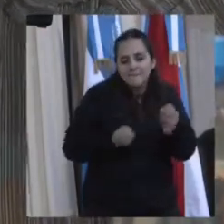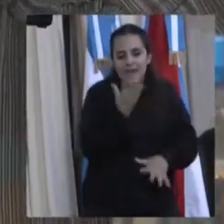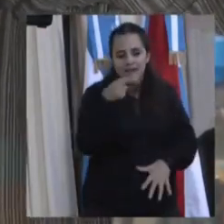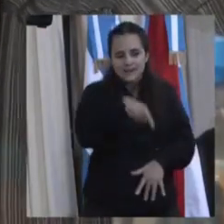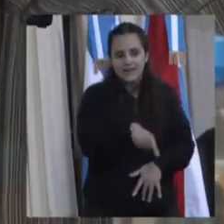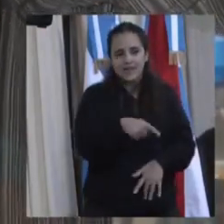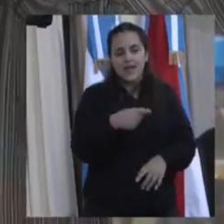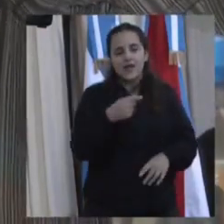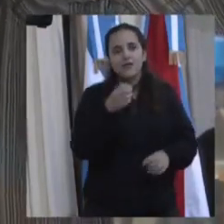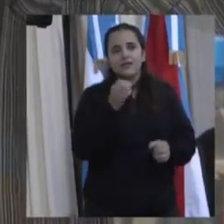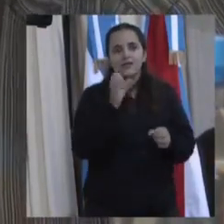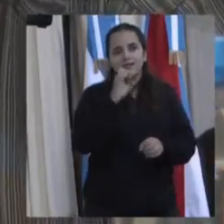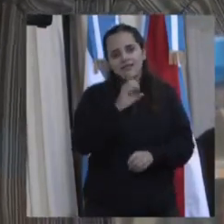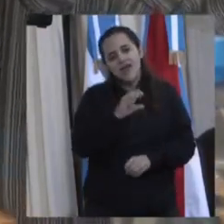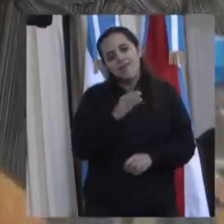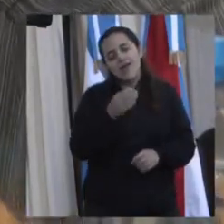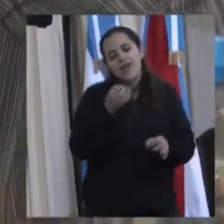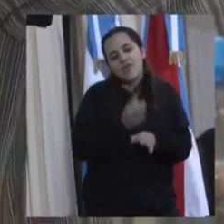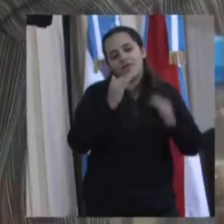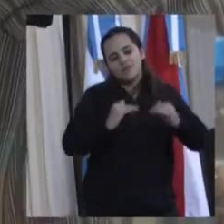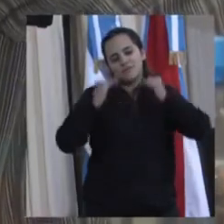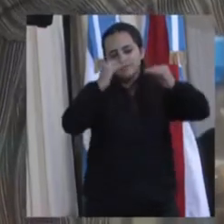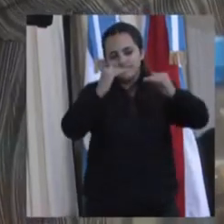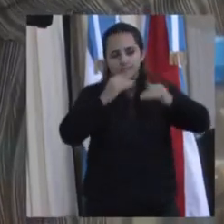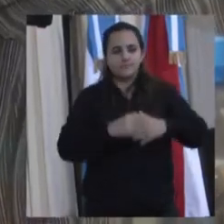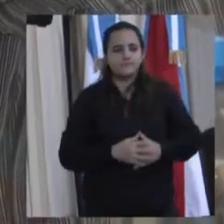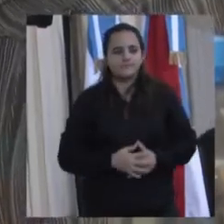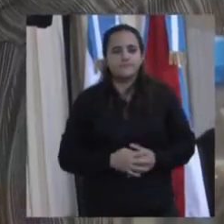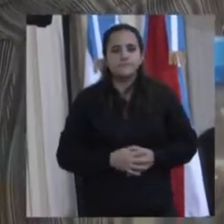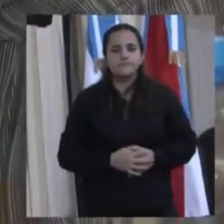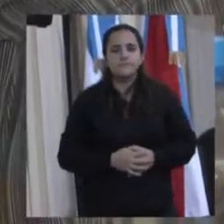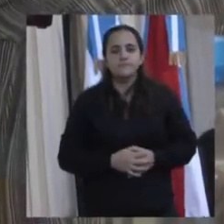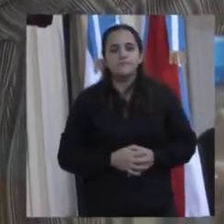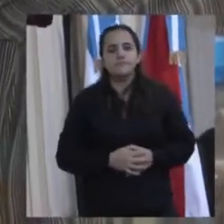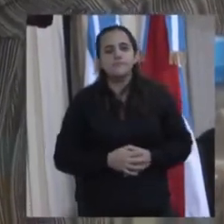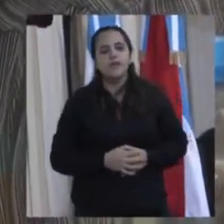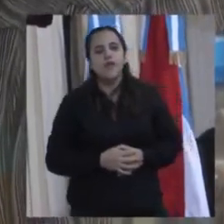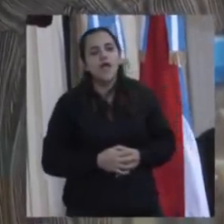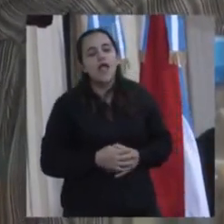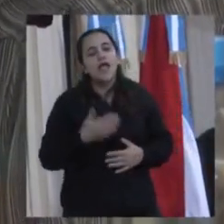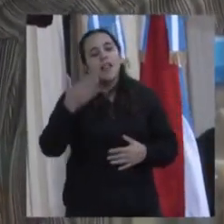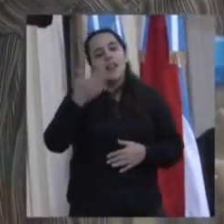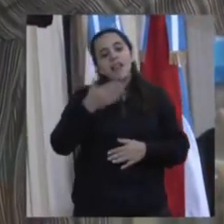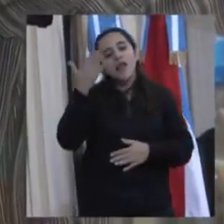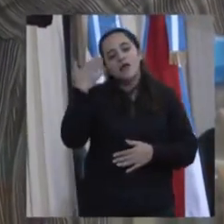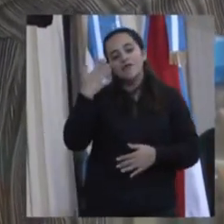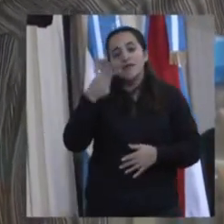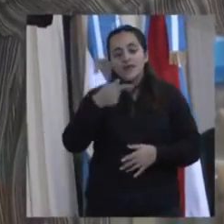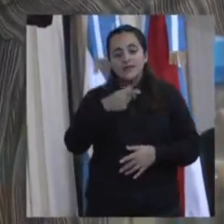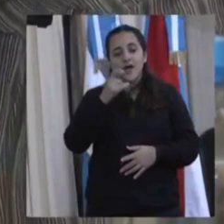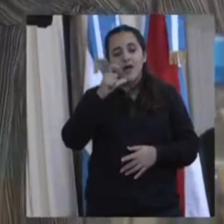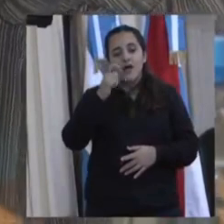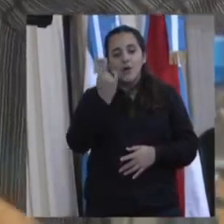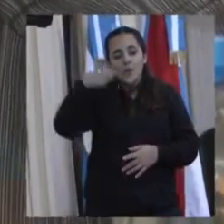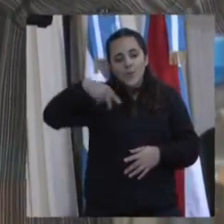educación superior. Entonces, digamos que las conferencias de la UNESCO empiezan a ocupar este espacio